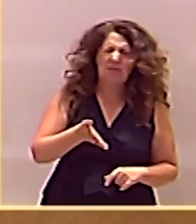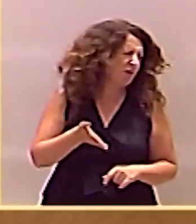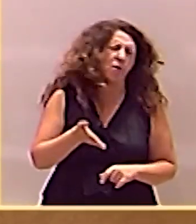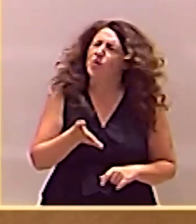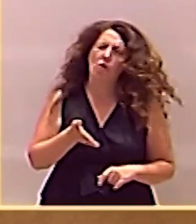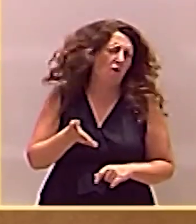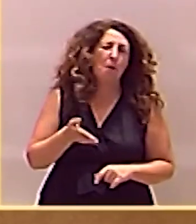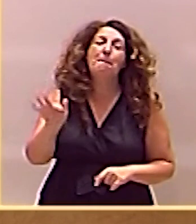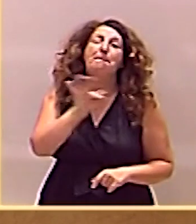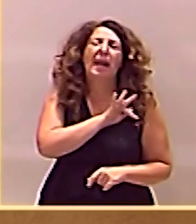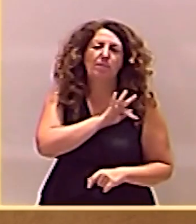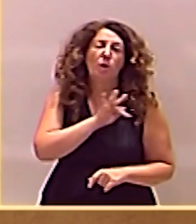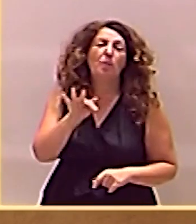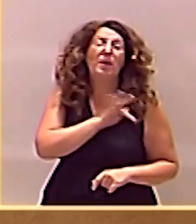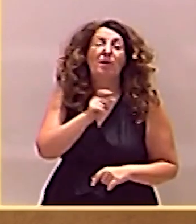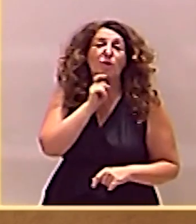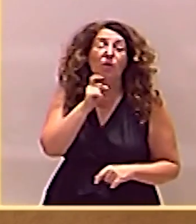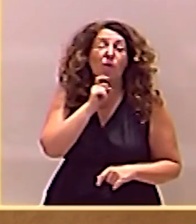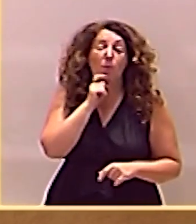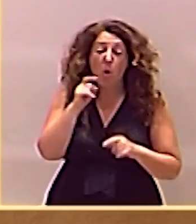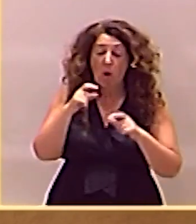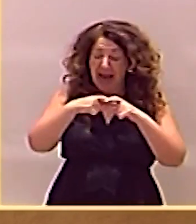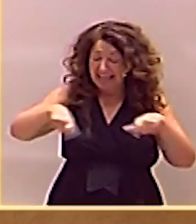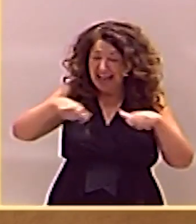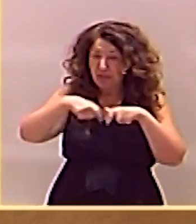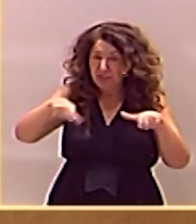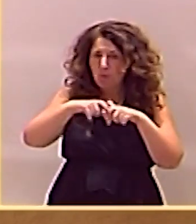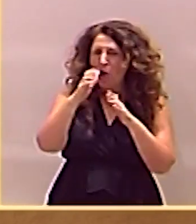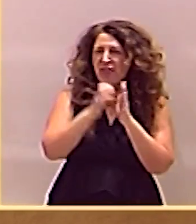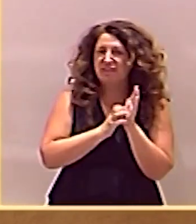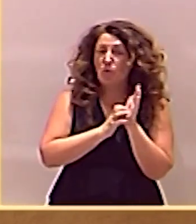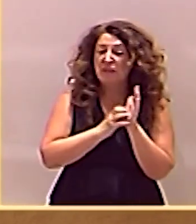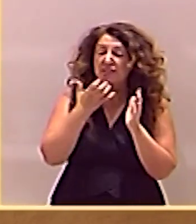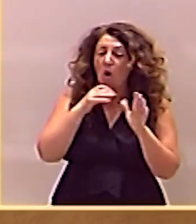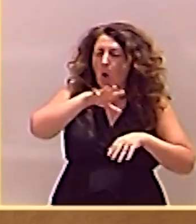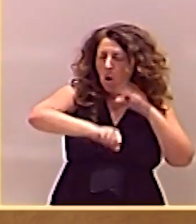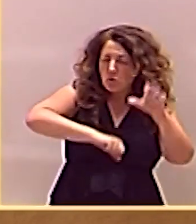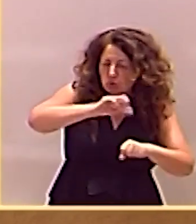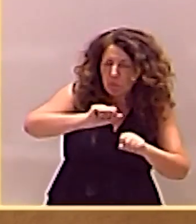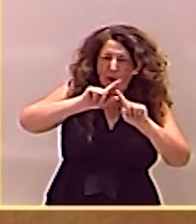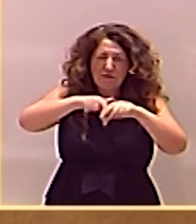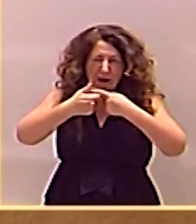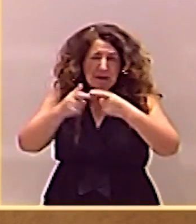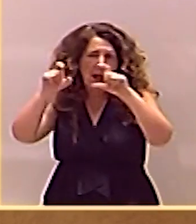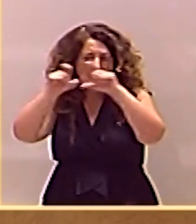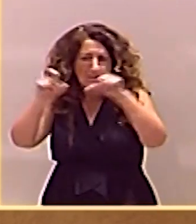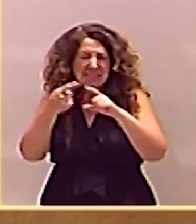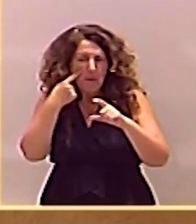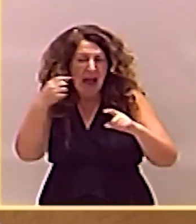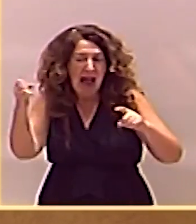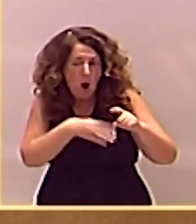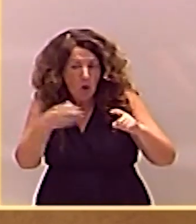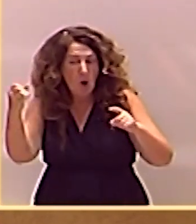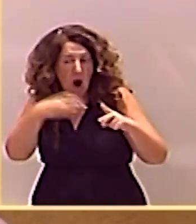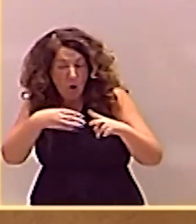premie con descuentos directos en los recibos aos consumidores, familias e pymes que ahorran, de